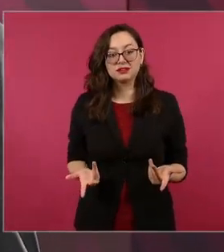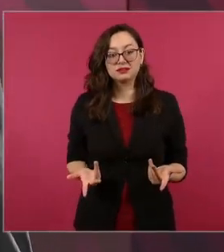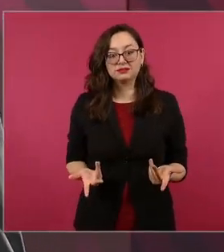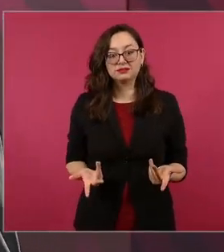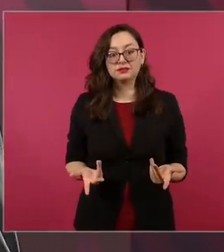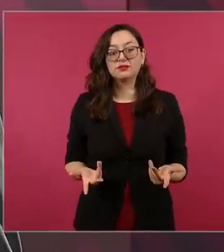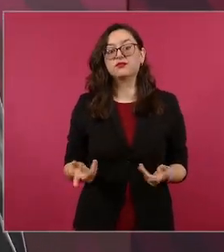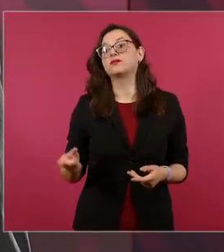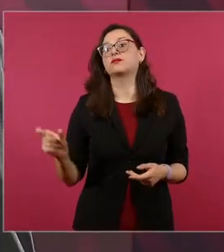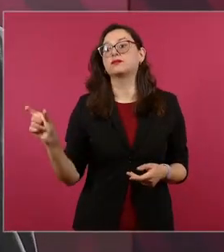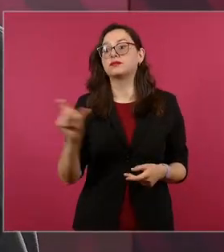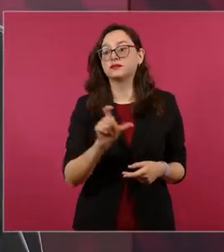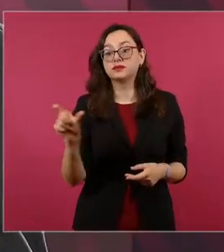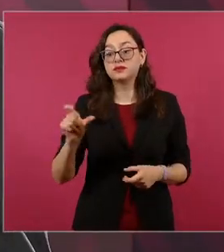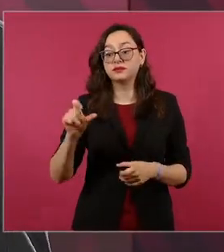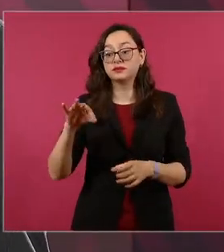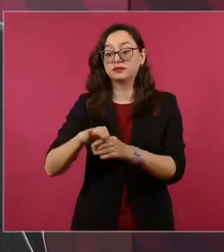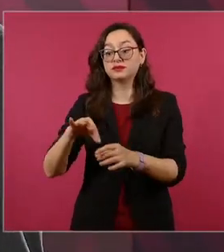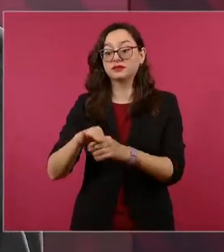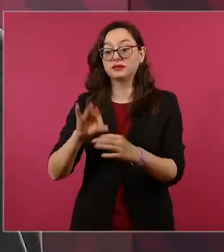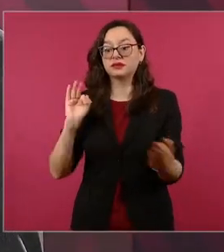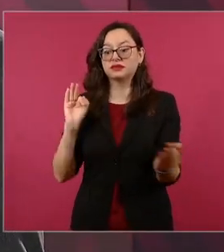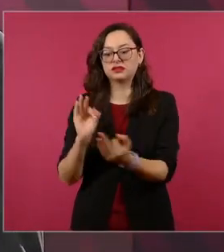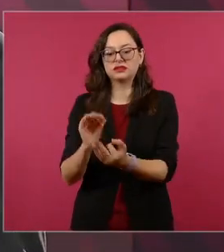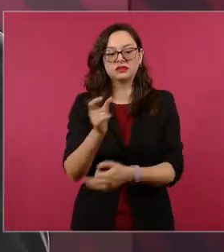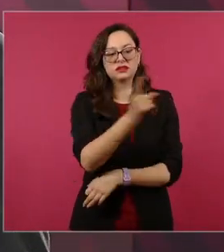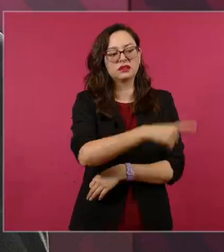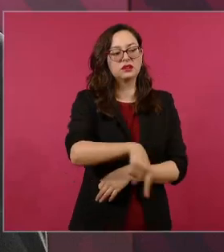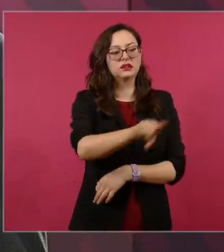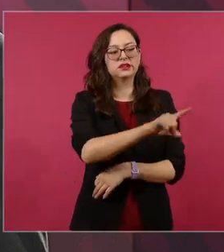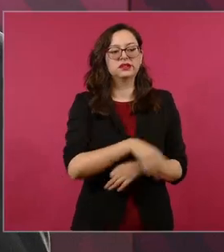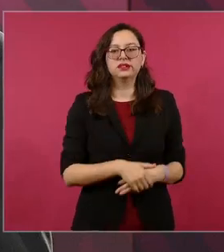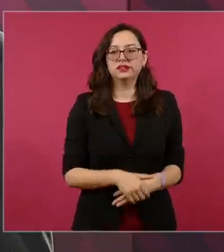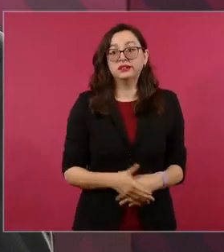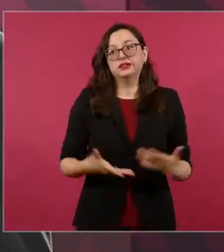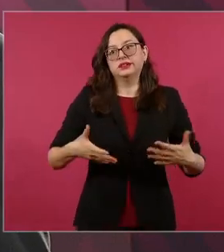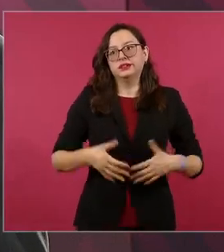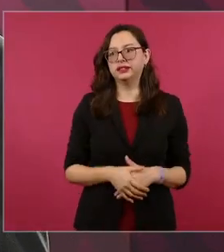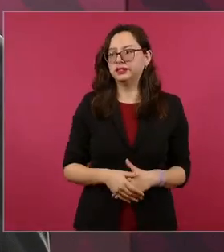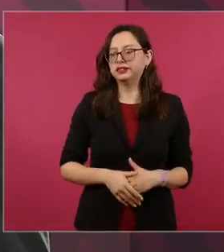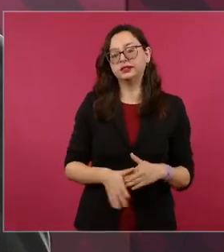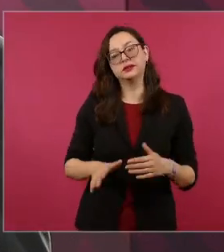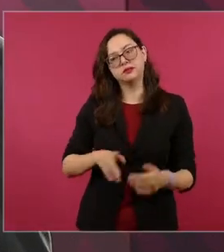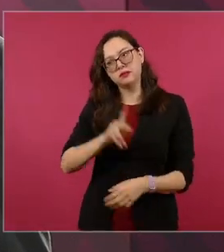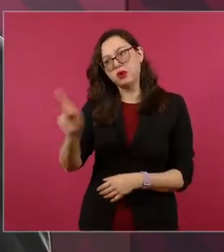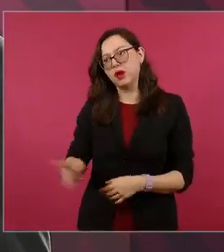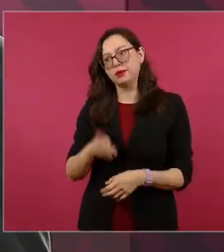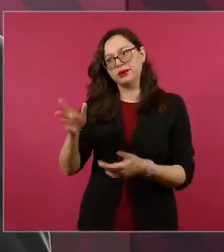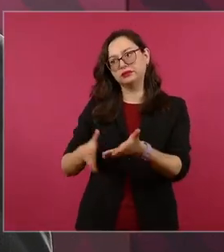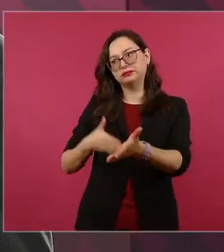cuando necesitaban los votos, para tratar de legitimar